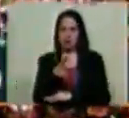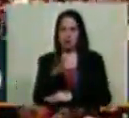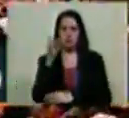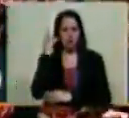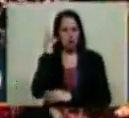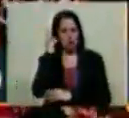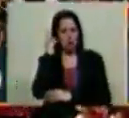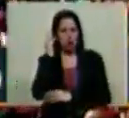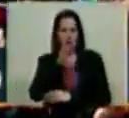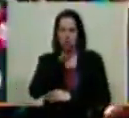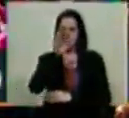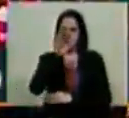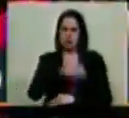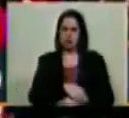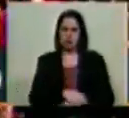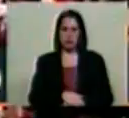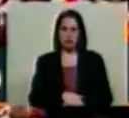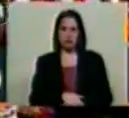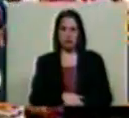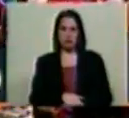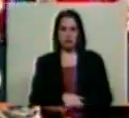el Futuro.